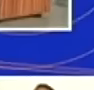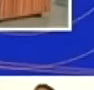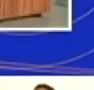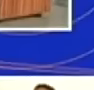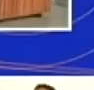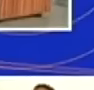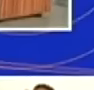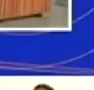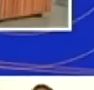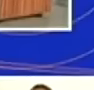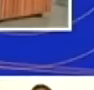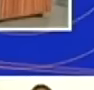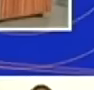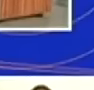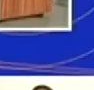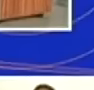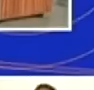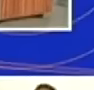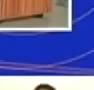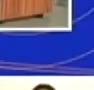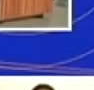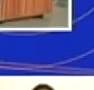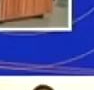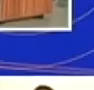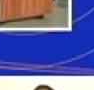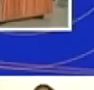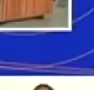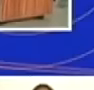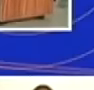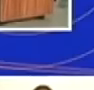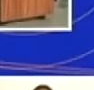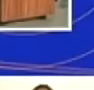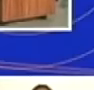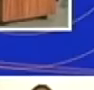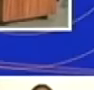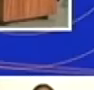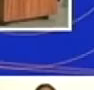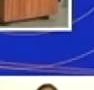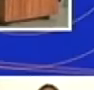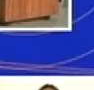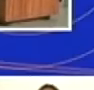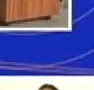creciendo esta juventud y forjándose, formándose en los valores de la patria.